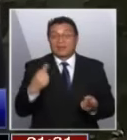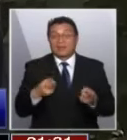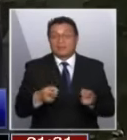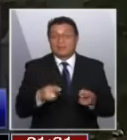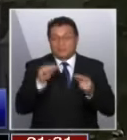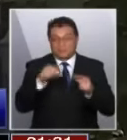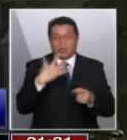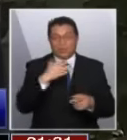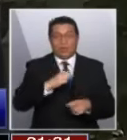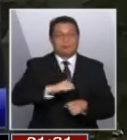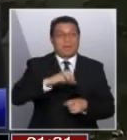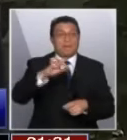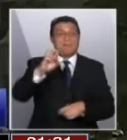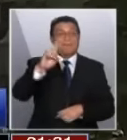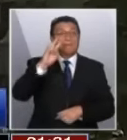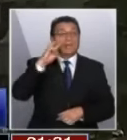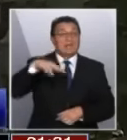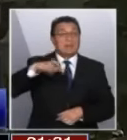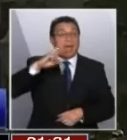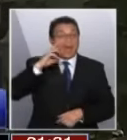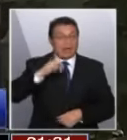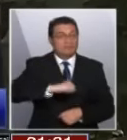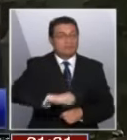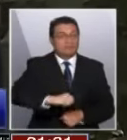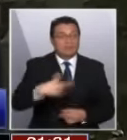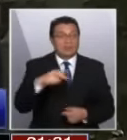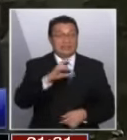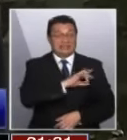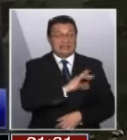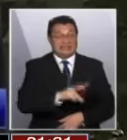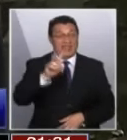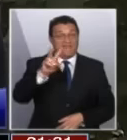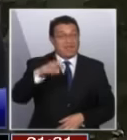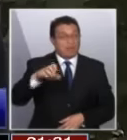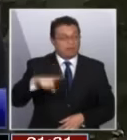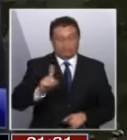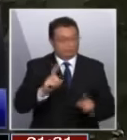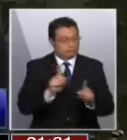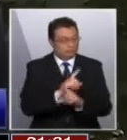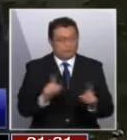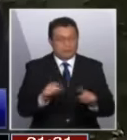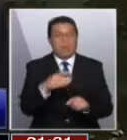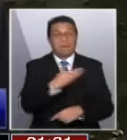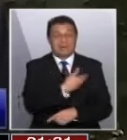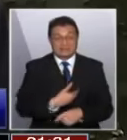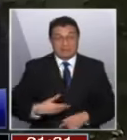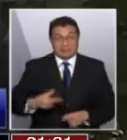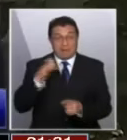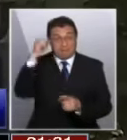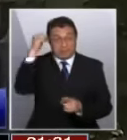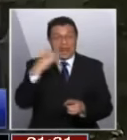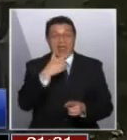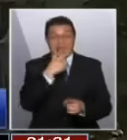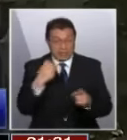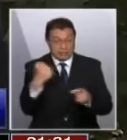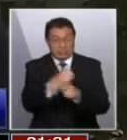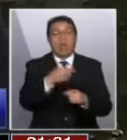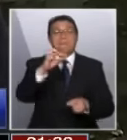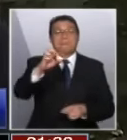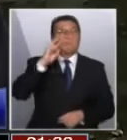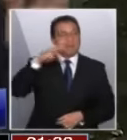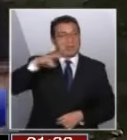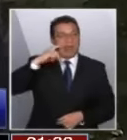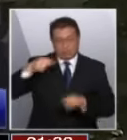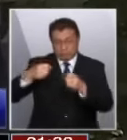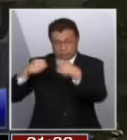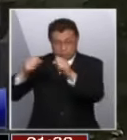a tratar de evitar cualquier primaria cosa que en Chile van no en Chile vamos no van a poder hacer si el presidente Piñera quiere ser candidato va a tener que ir una primaria Y si